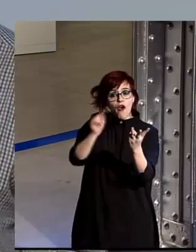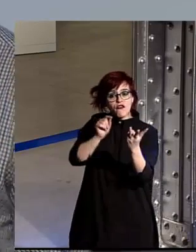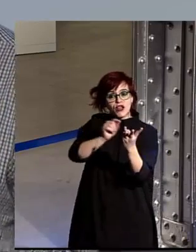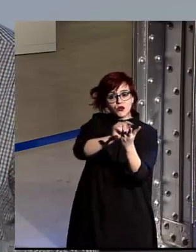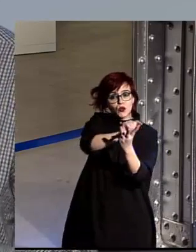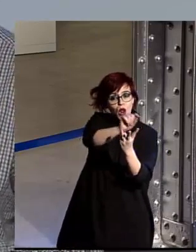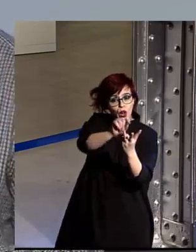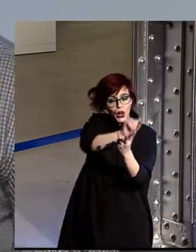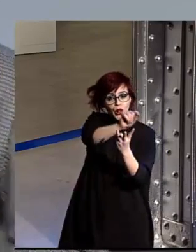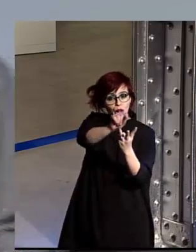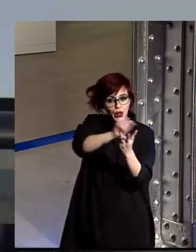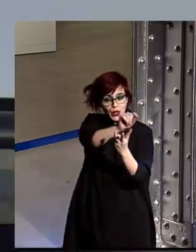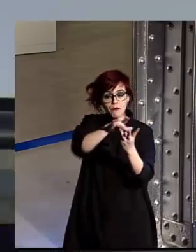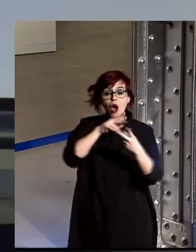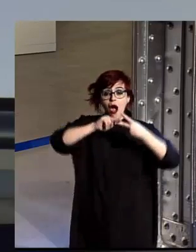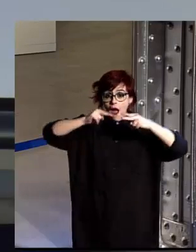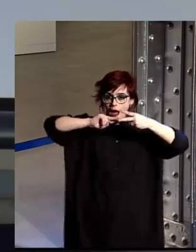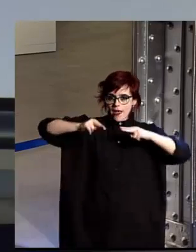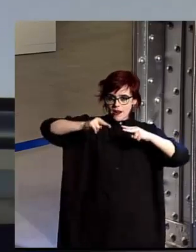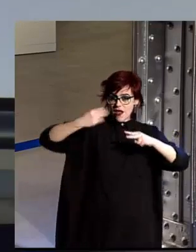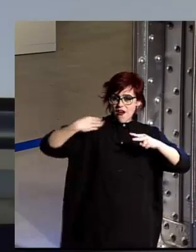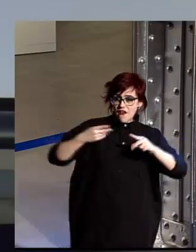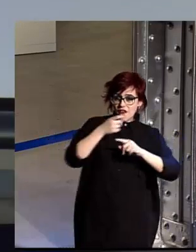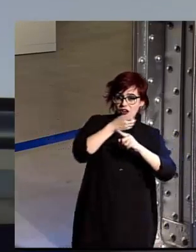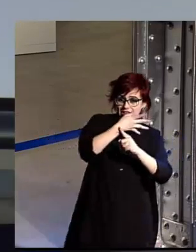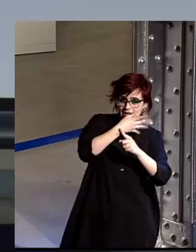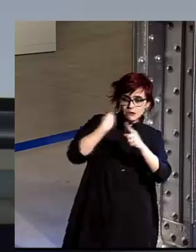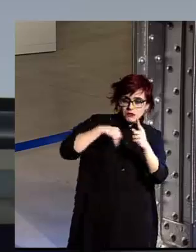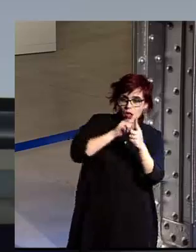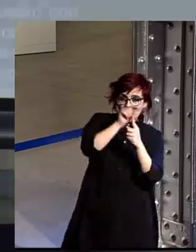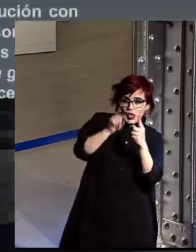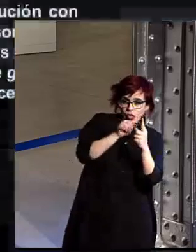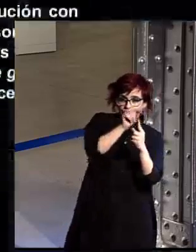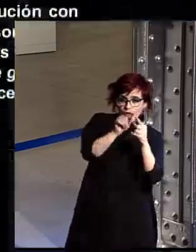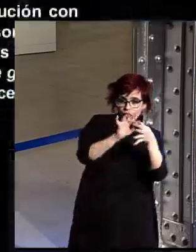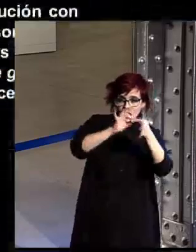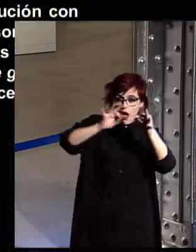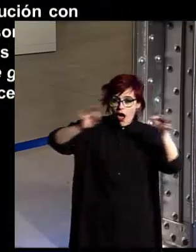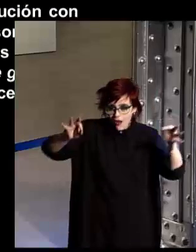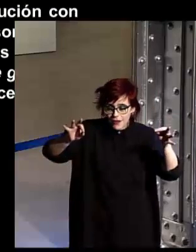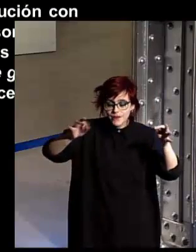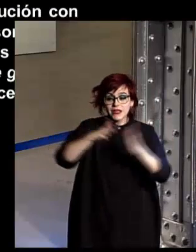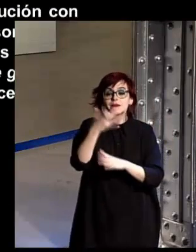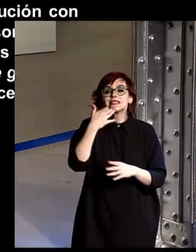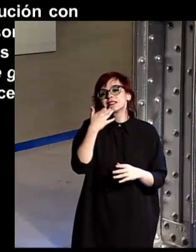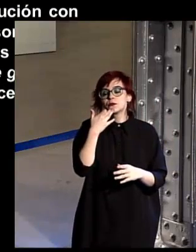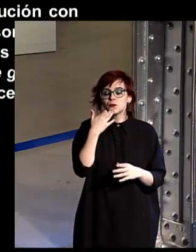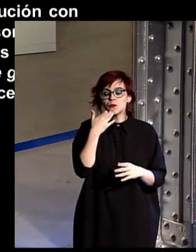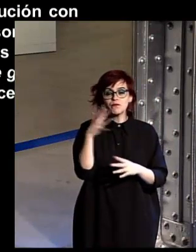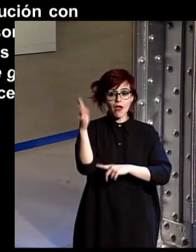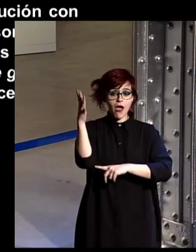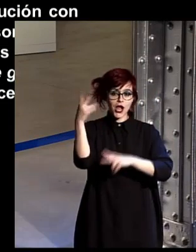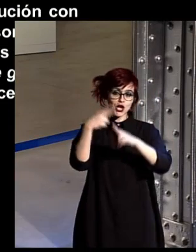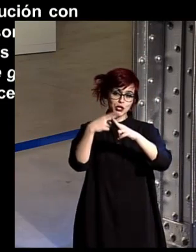las bacterias, porque están traficando con sus genes. De hecho, si representamos el árbol de la vida no de esta forma